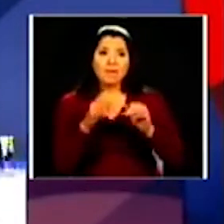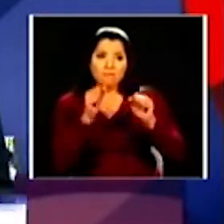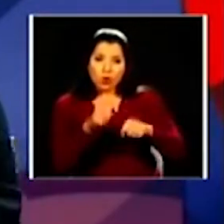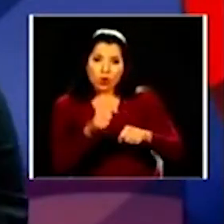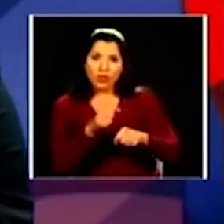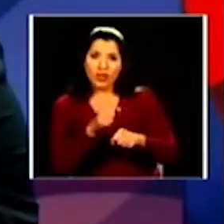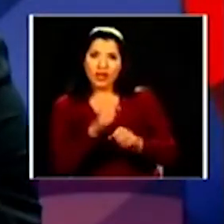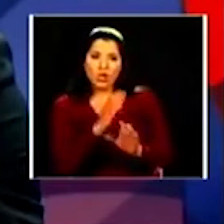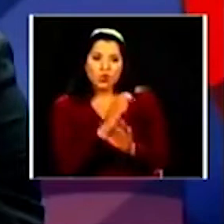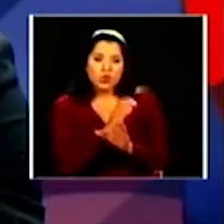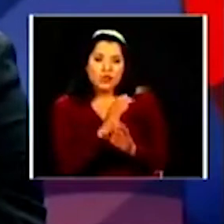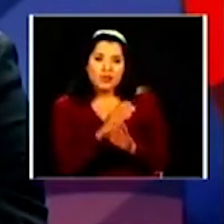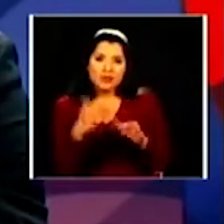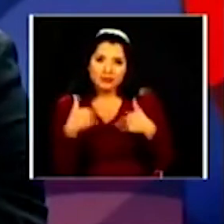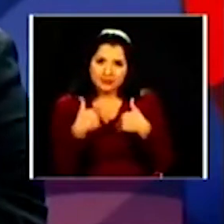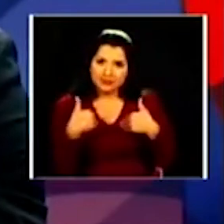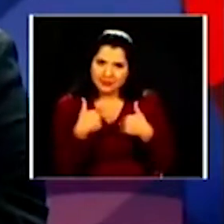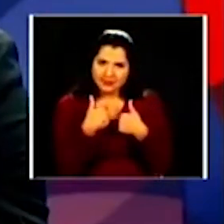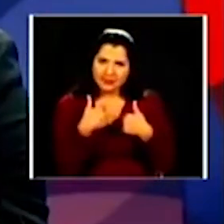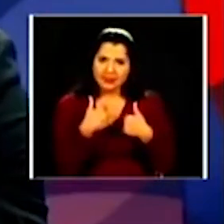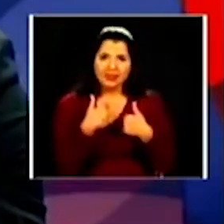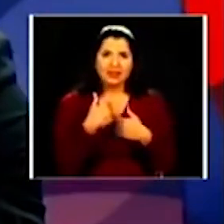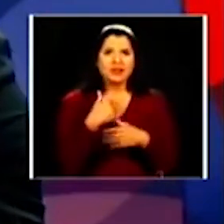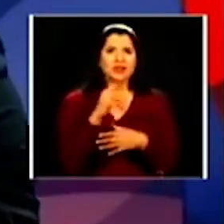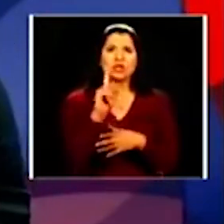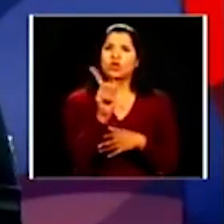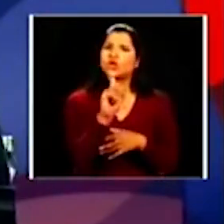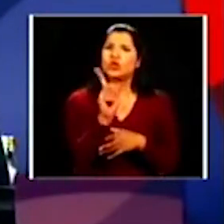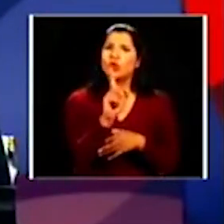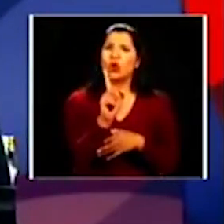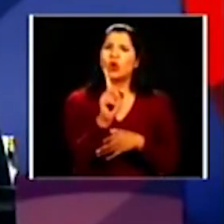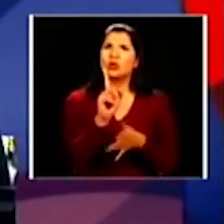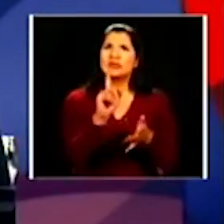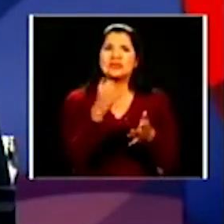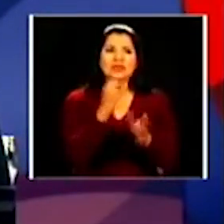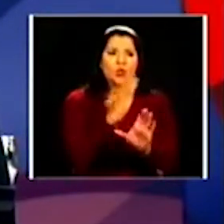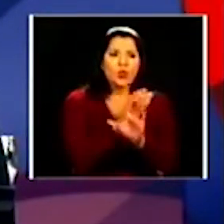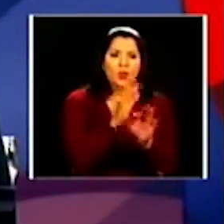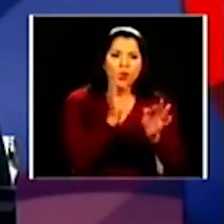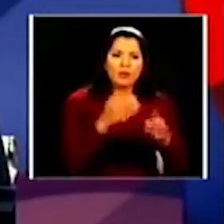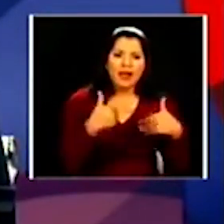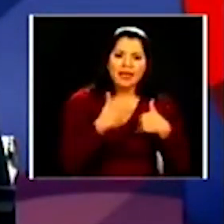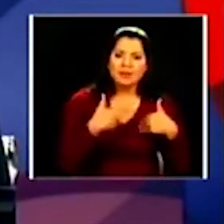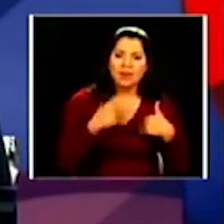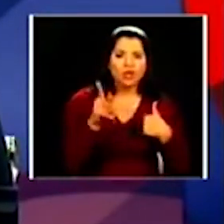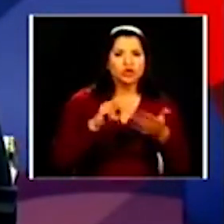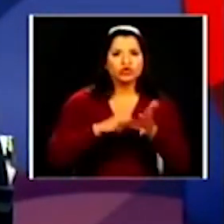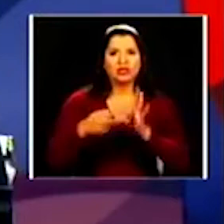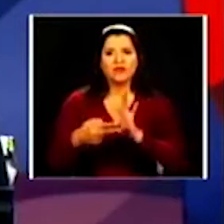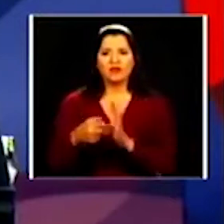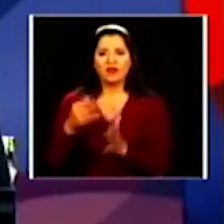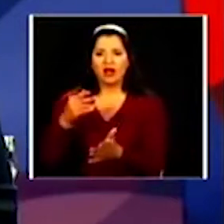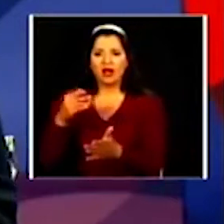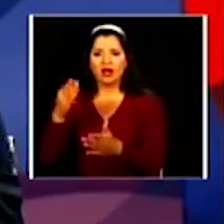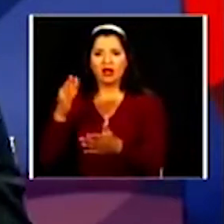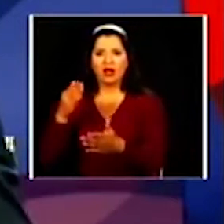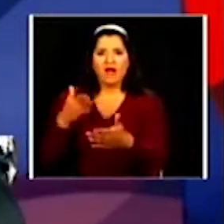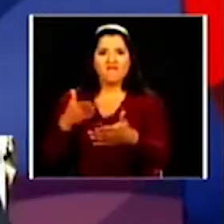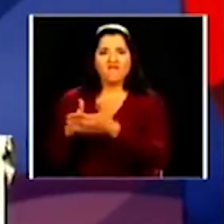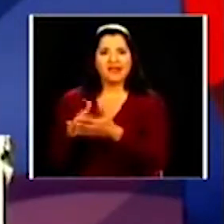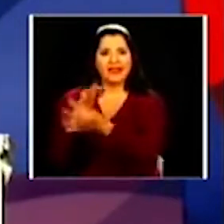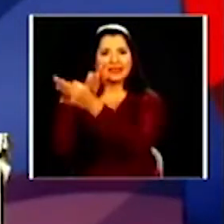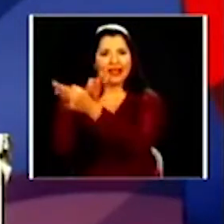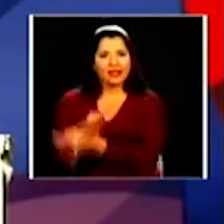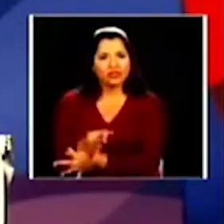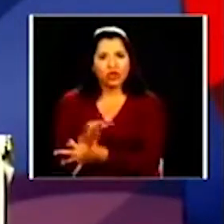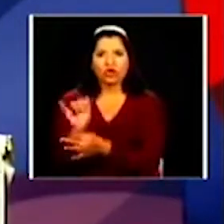no tiene por qué ir en detrimento de tradiciones costarricenses en materia de topes u otras, pero siempre que